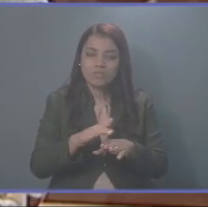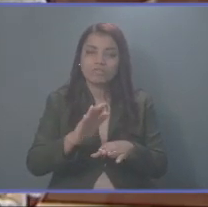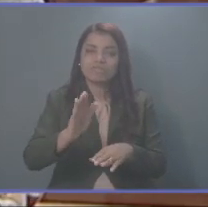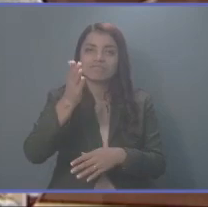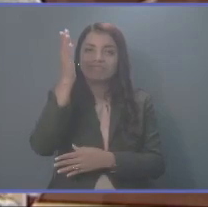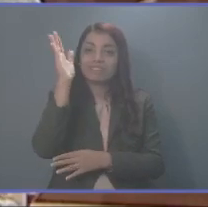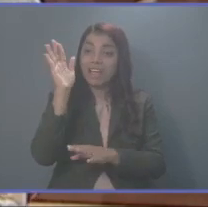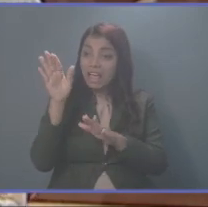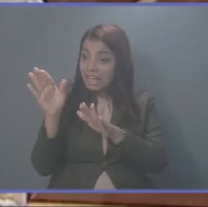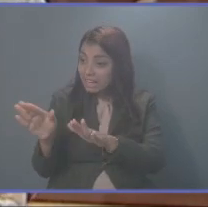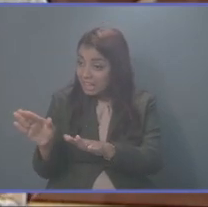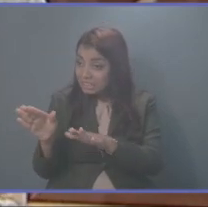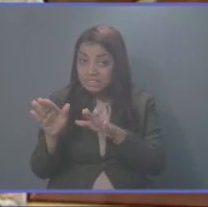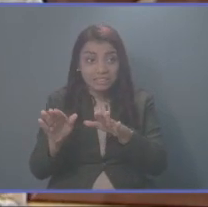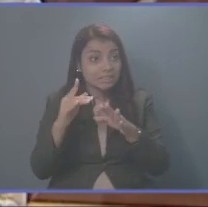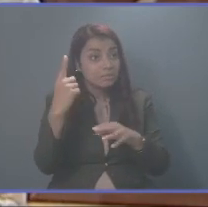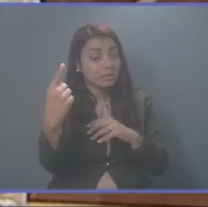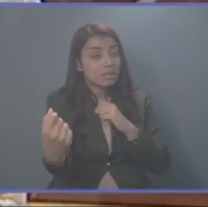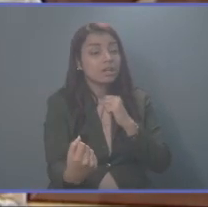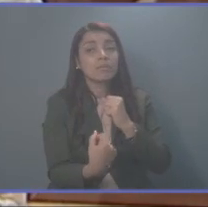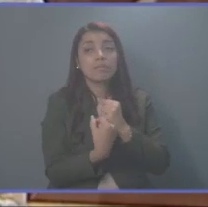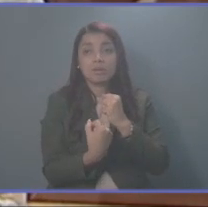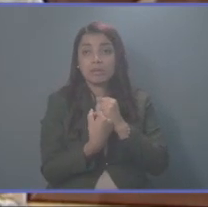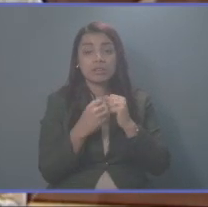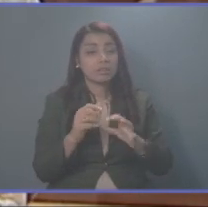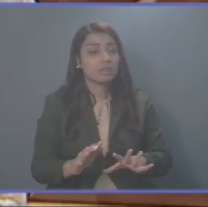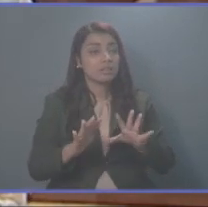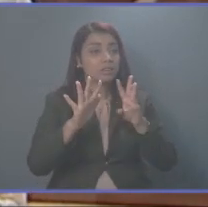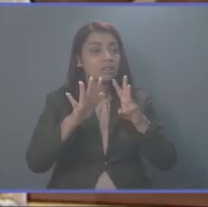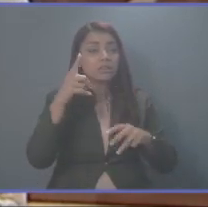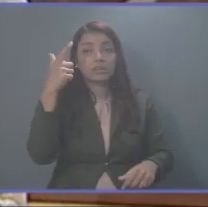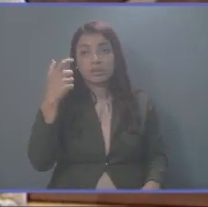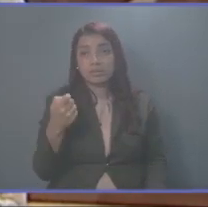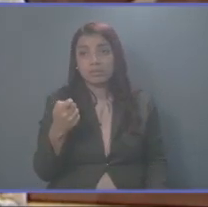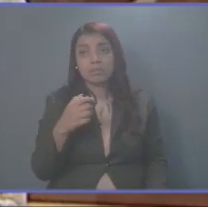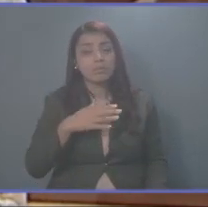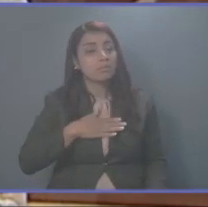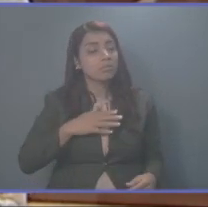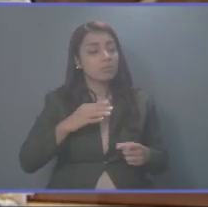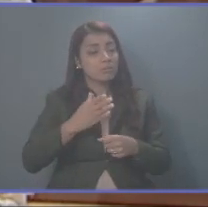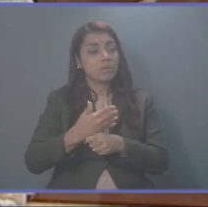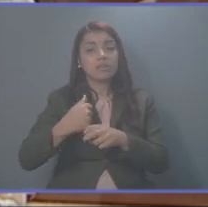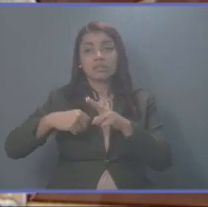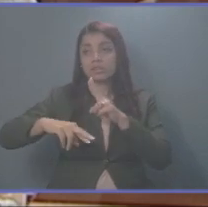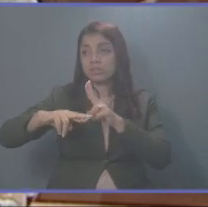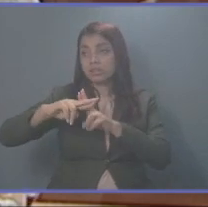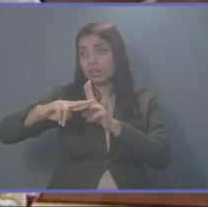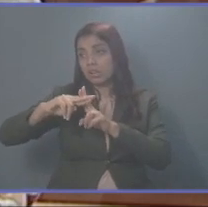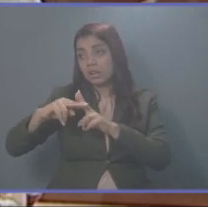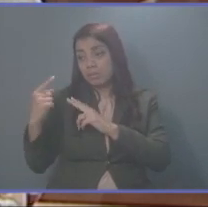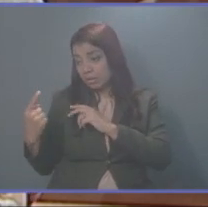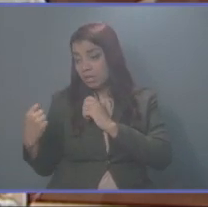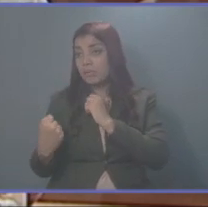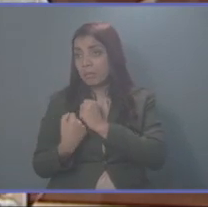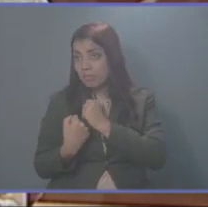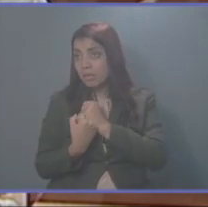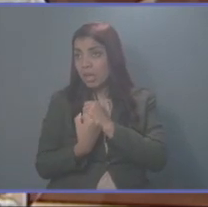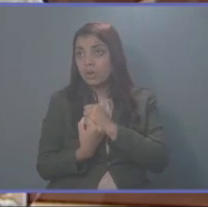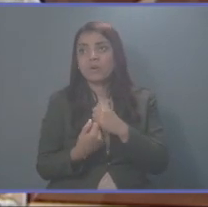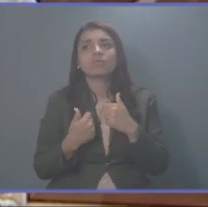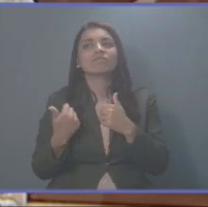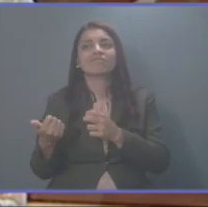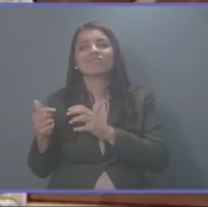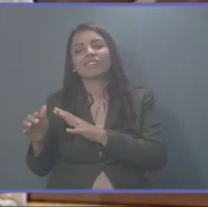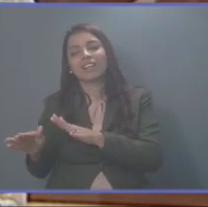han acompañado en estos 18 meses, muy en especial a los miembros de mi grupo parlamentario de ARENA, a los miembros de la